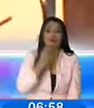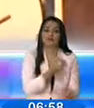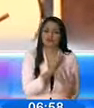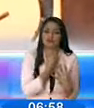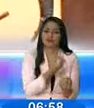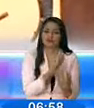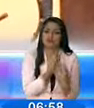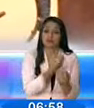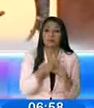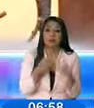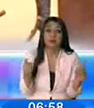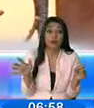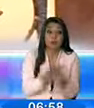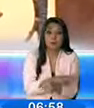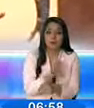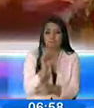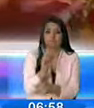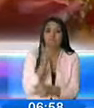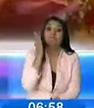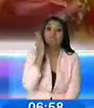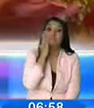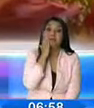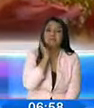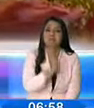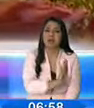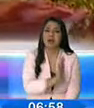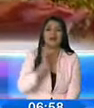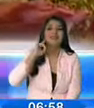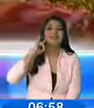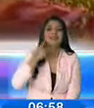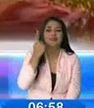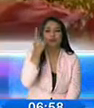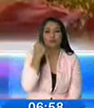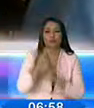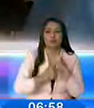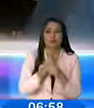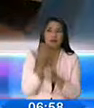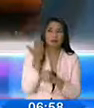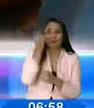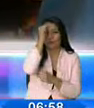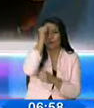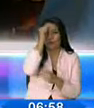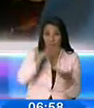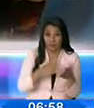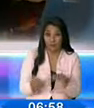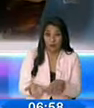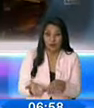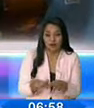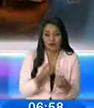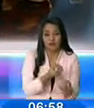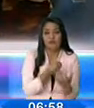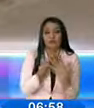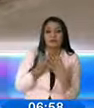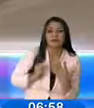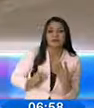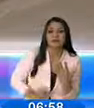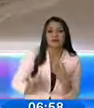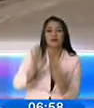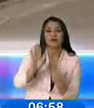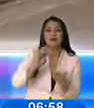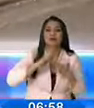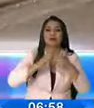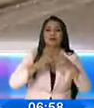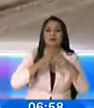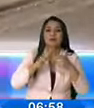que no le contó todo. La progenitora de la alumna de 11 años que falleció ese domingo conoció más detalles de ese problema en un chat con